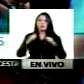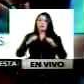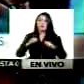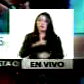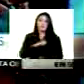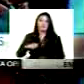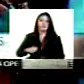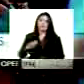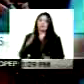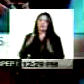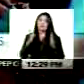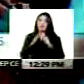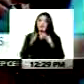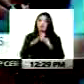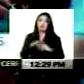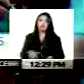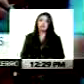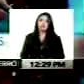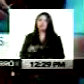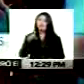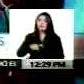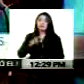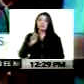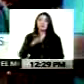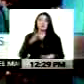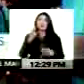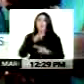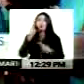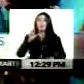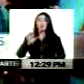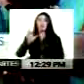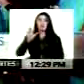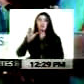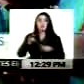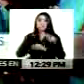es la tarea que estamos cumpliendo y aquí está la clase obrera comprometida